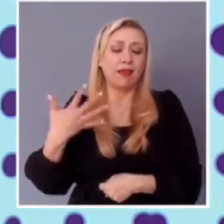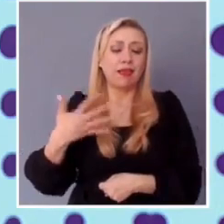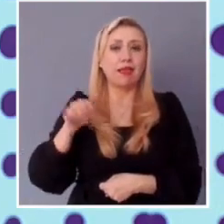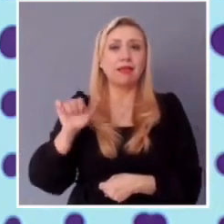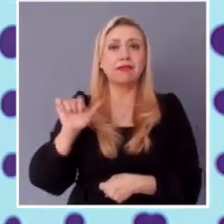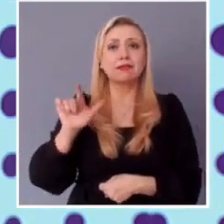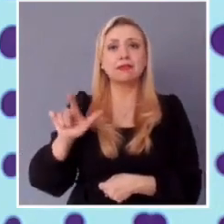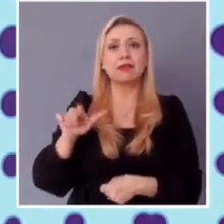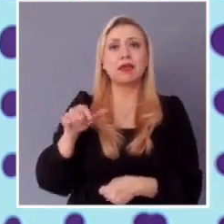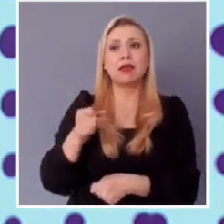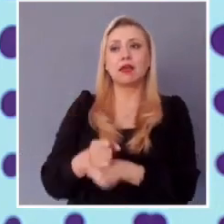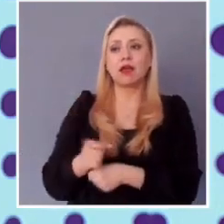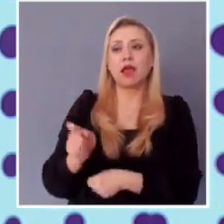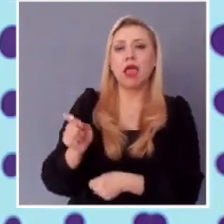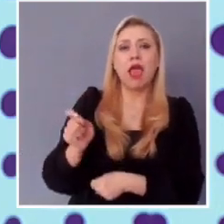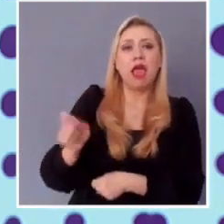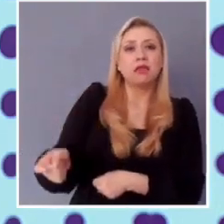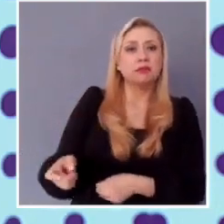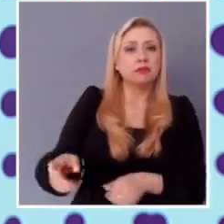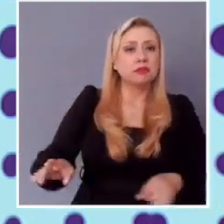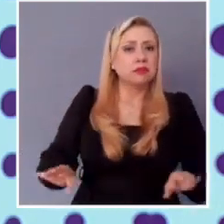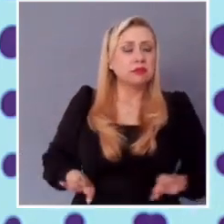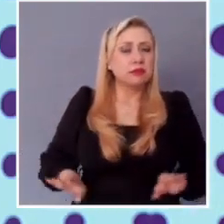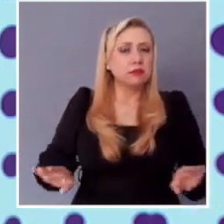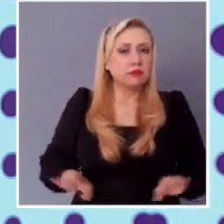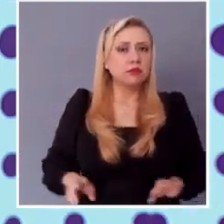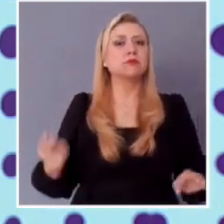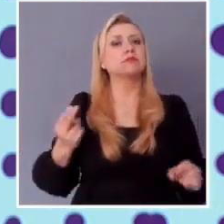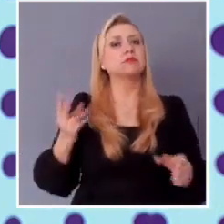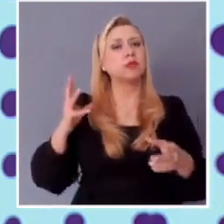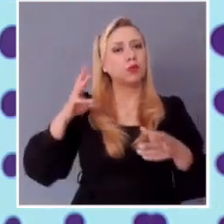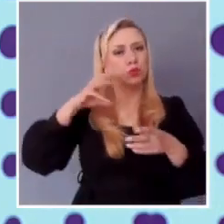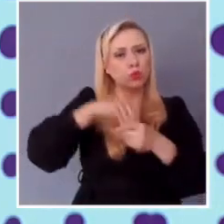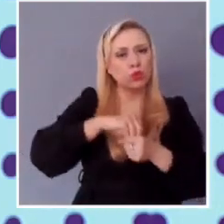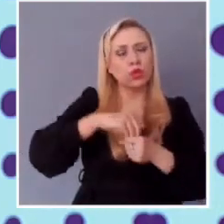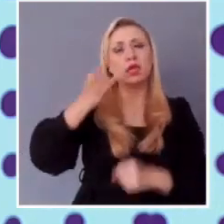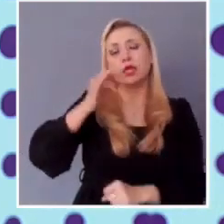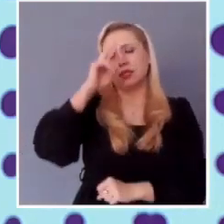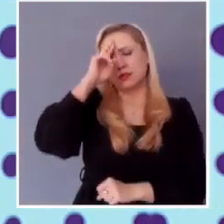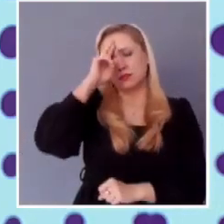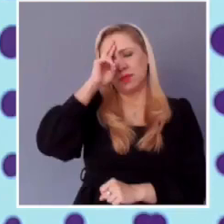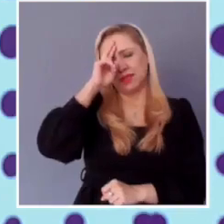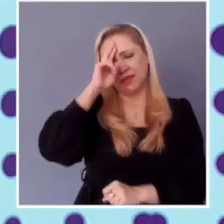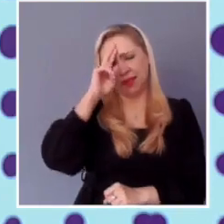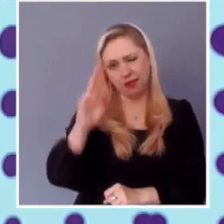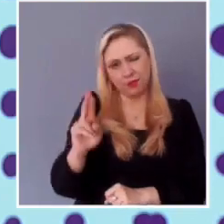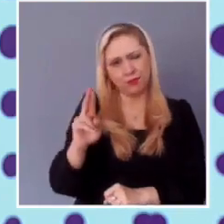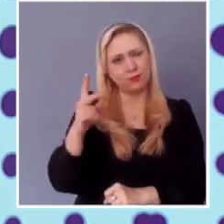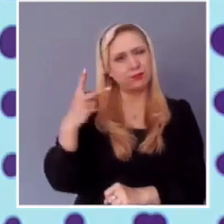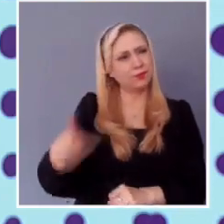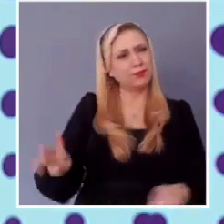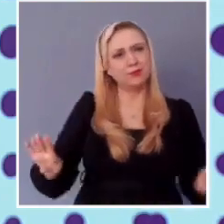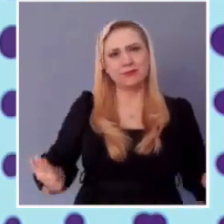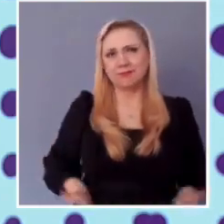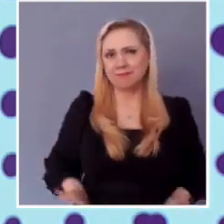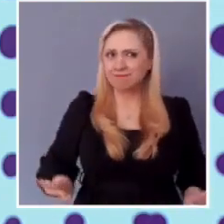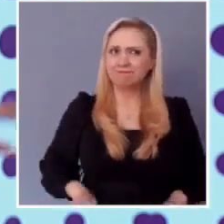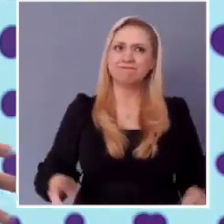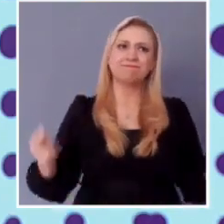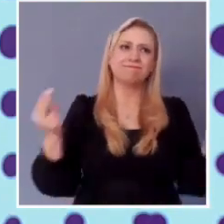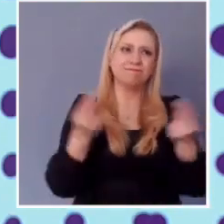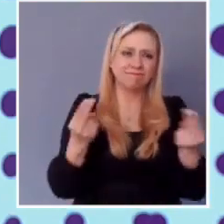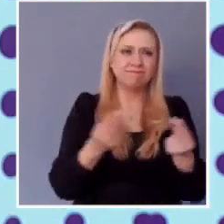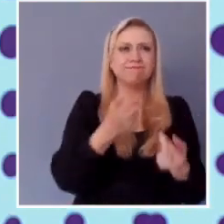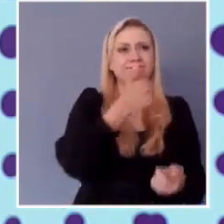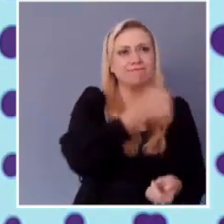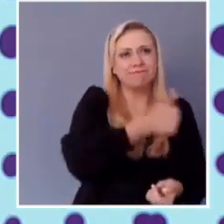derechos humanos, sí inclusiva, sí autónoma y sobre todo respetando justamente las condiciones de cada quien. Entonces, como por